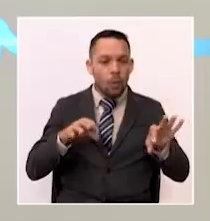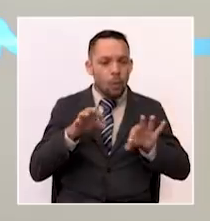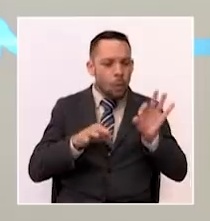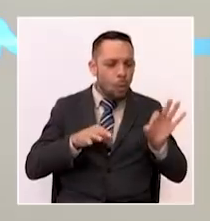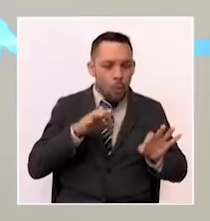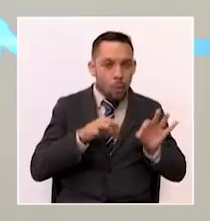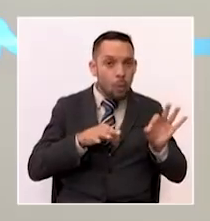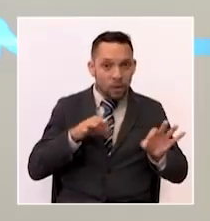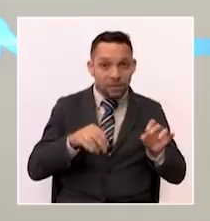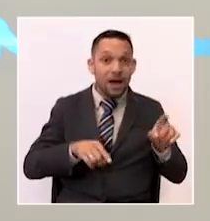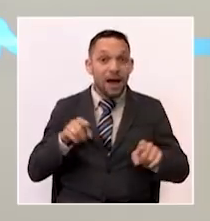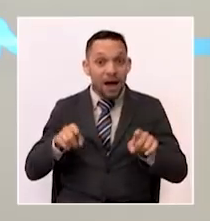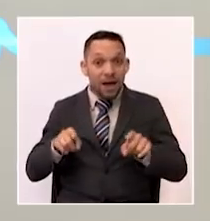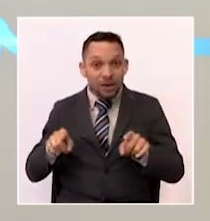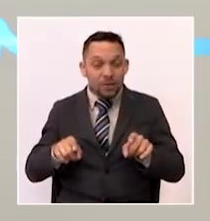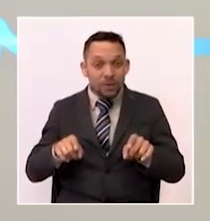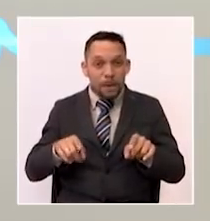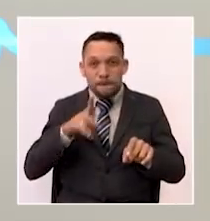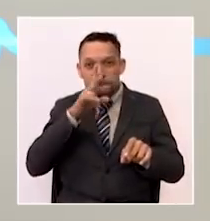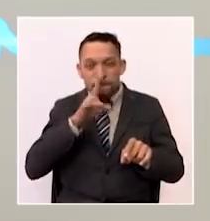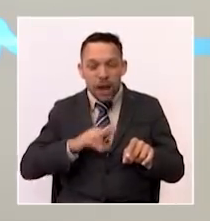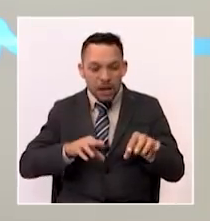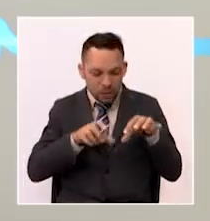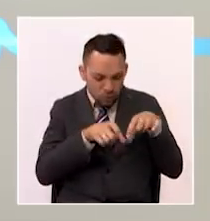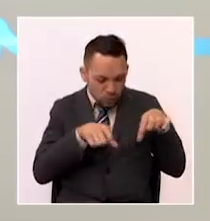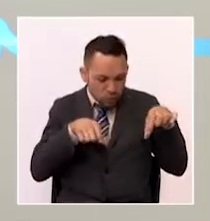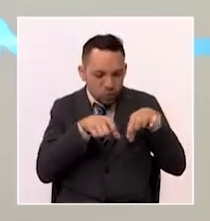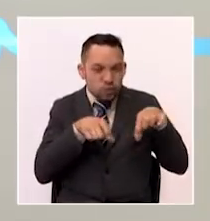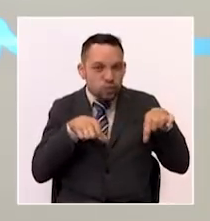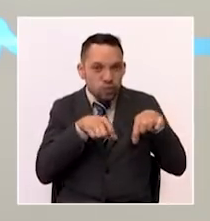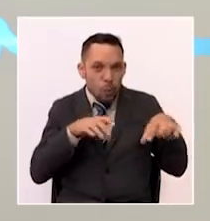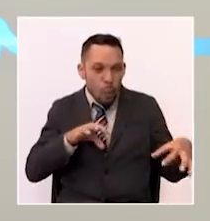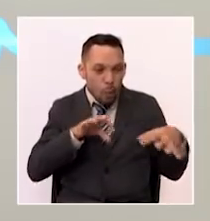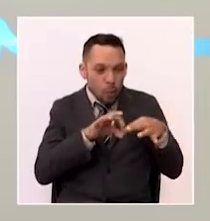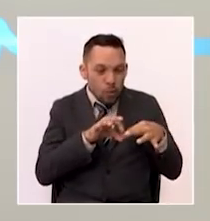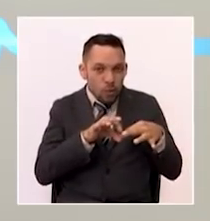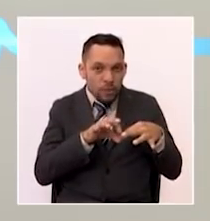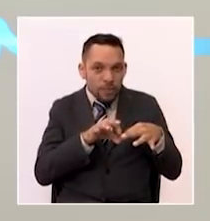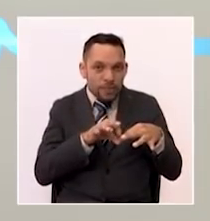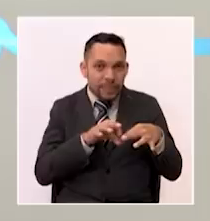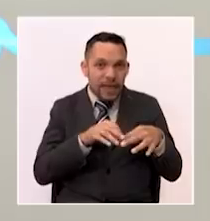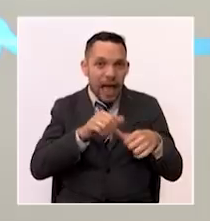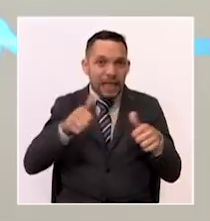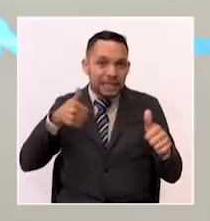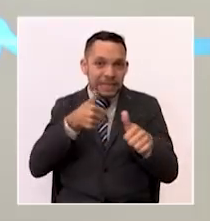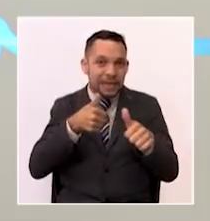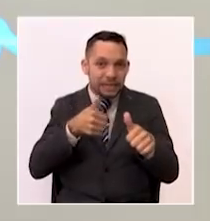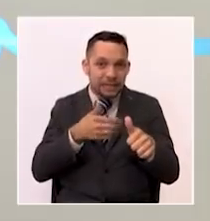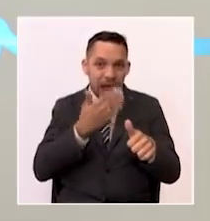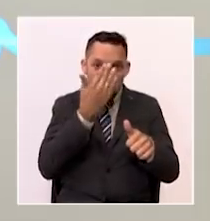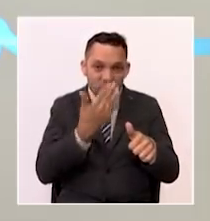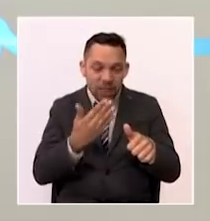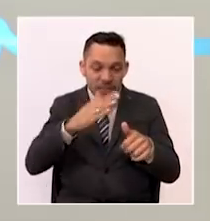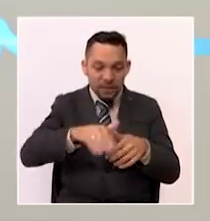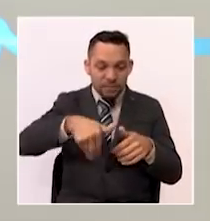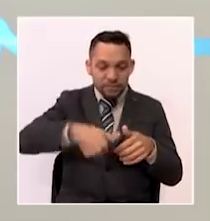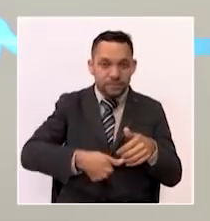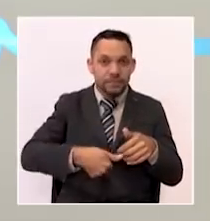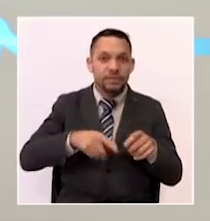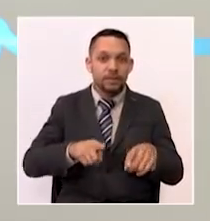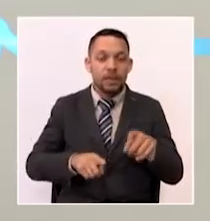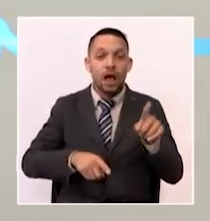todos conocen que la ropa interior tiene como un bolsillito chiquito en esa zona de unión, y además el otro problema es que el uso de